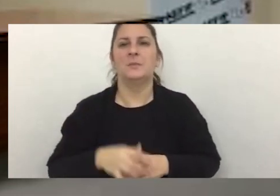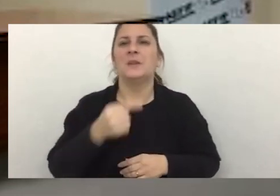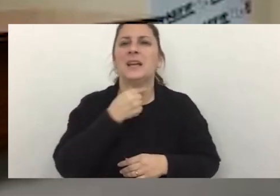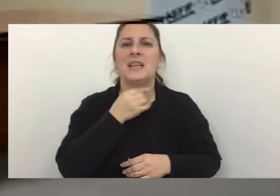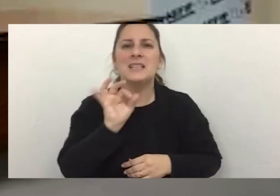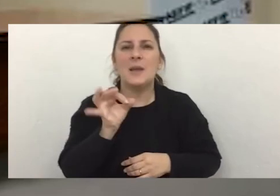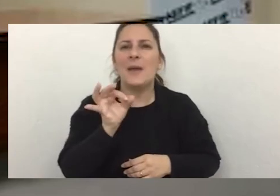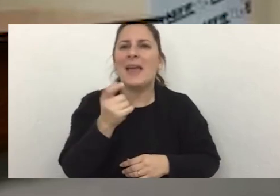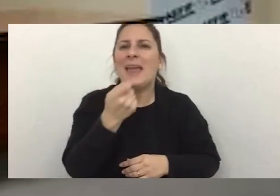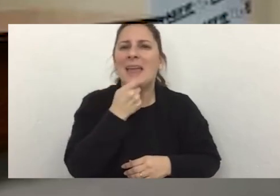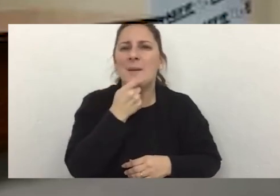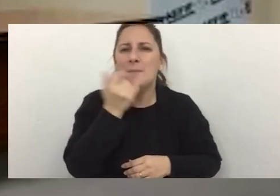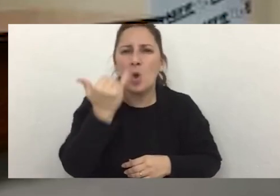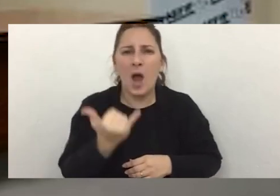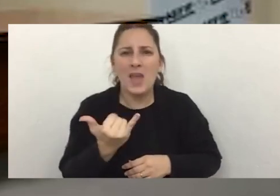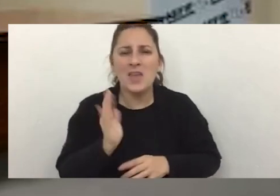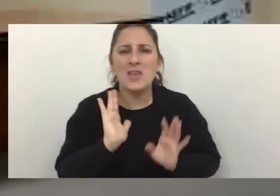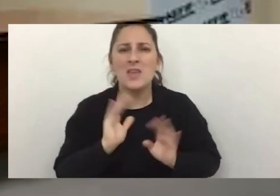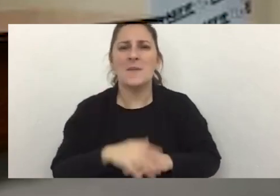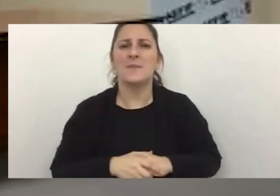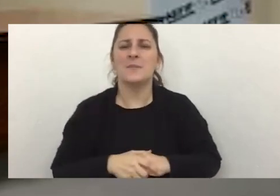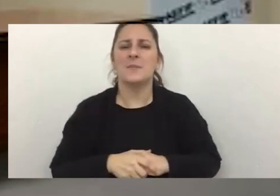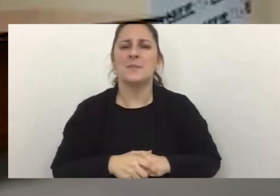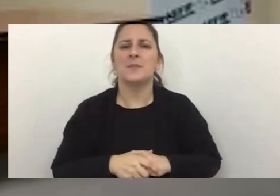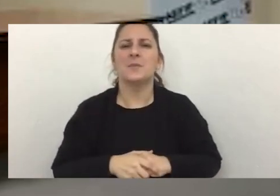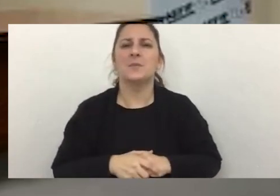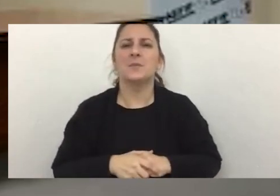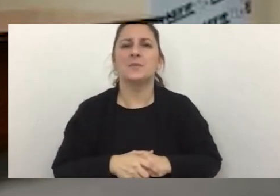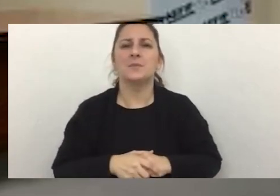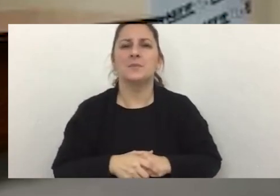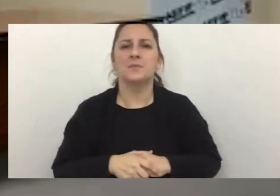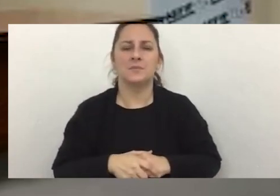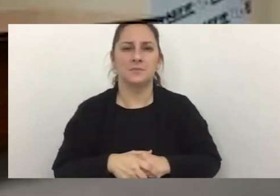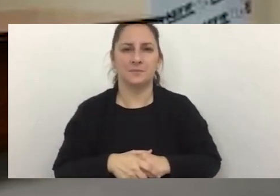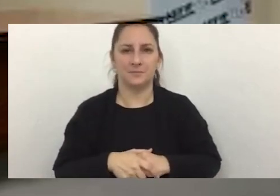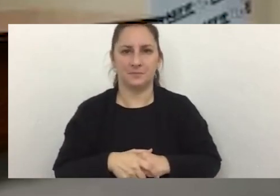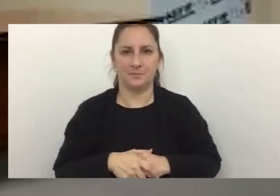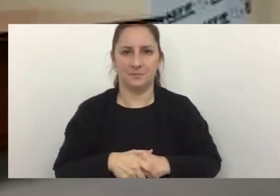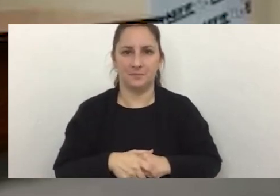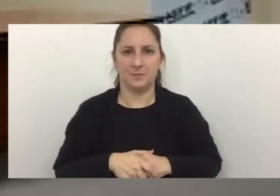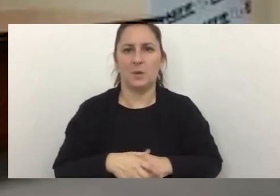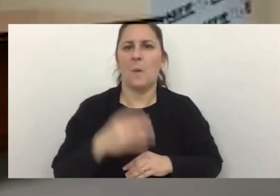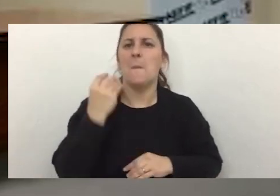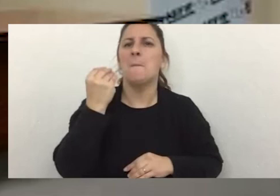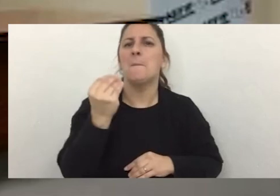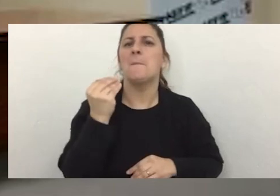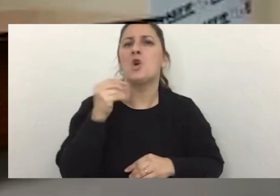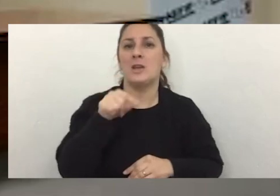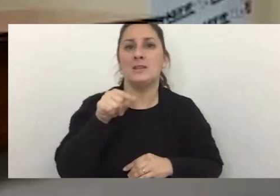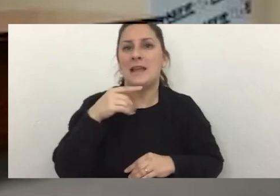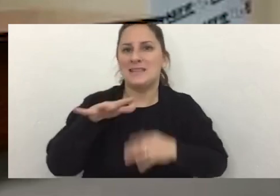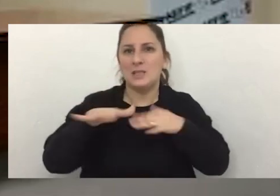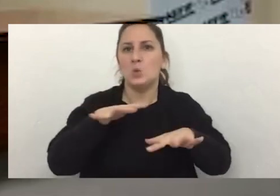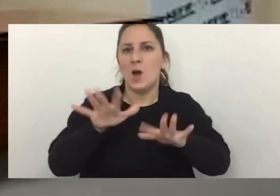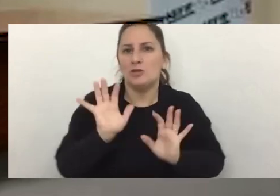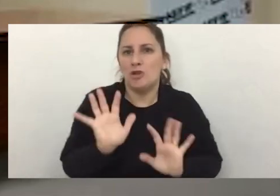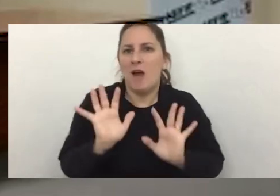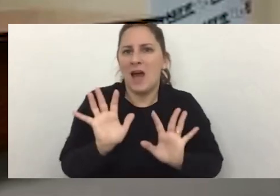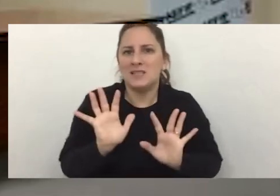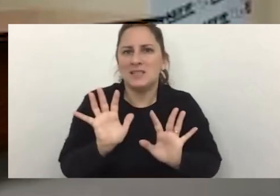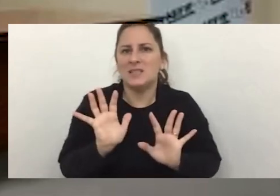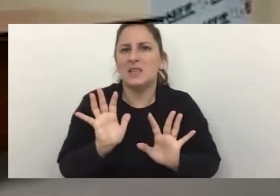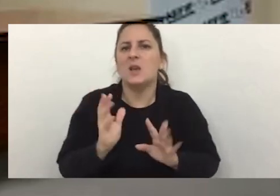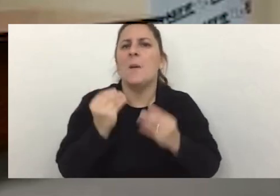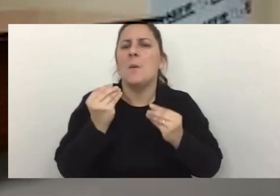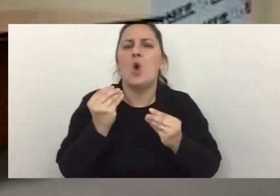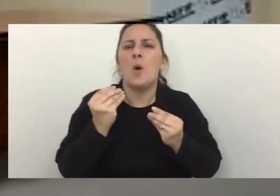que tengas y puntualmente por qué esto puede estar pasando. Digamos, ¿cuál es el canal que